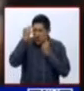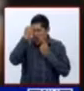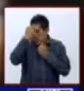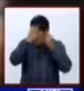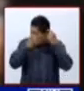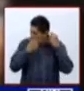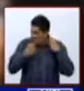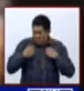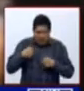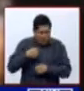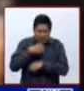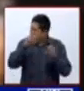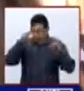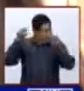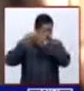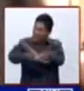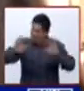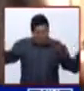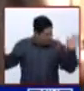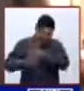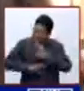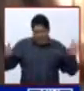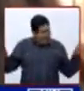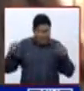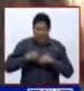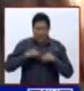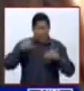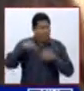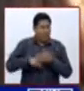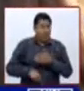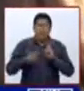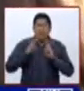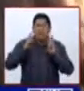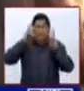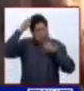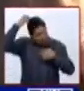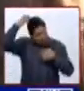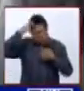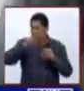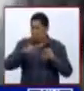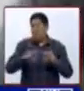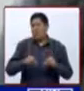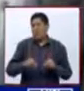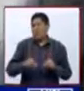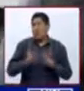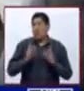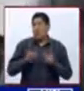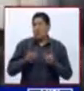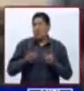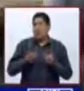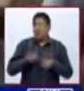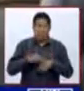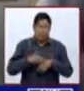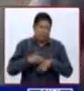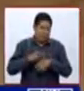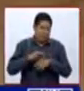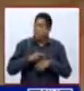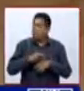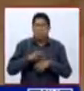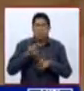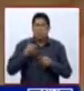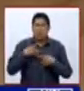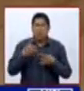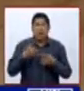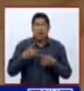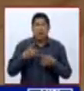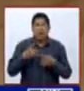infeccioso. No, realmente yo creo que es una infección más profunda de lo que es, así que no. Y tener así en la piel no me gusta. ¿No te